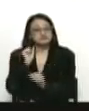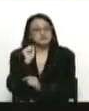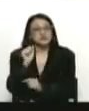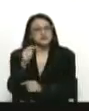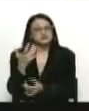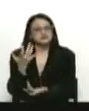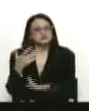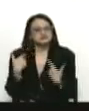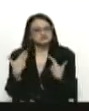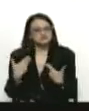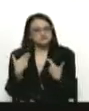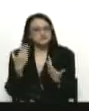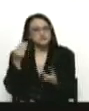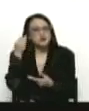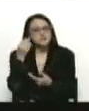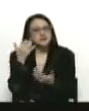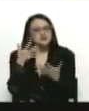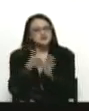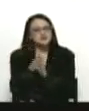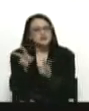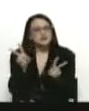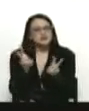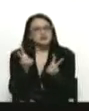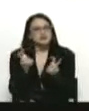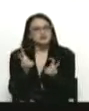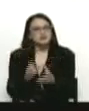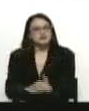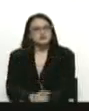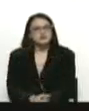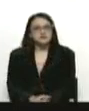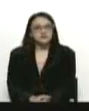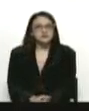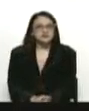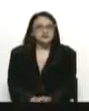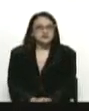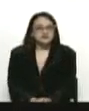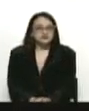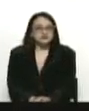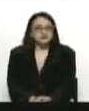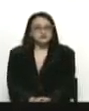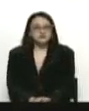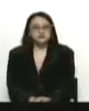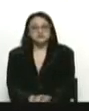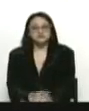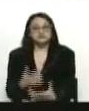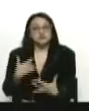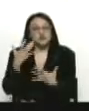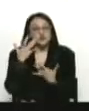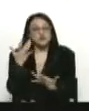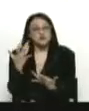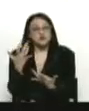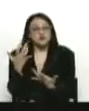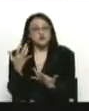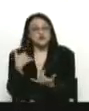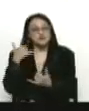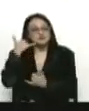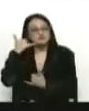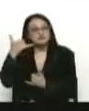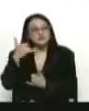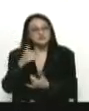¿Qué piensa cuando ve esas imágenes y qué piensa hacia adelante? Cuando ve esas imágenes, como le dije a Cristina cuando le llamé por